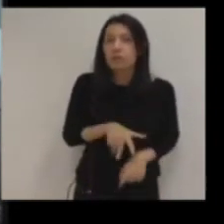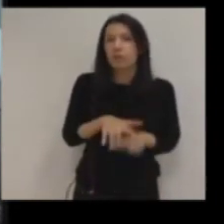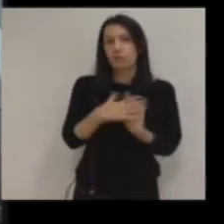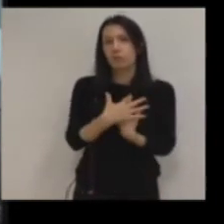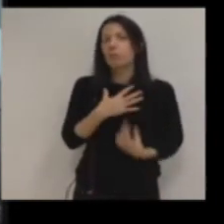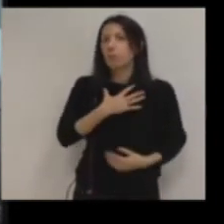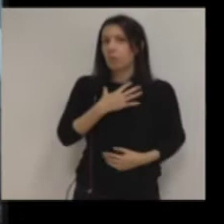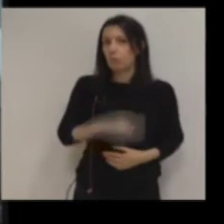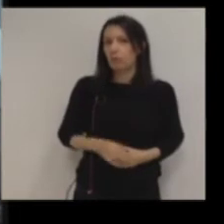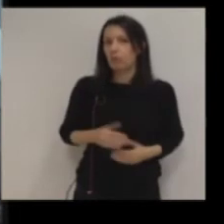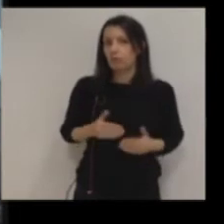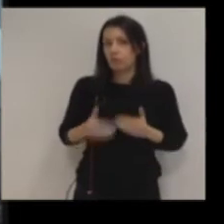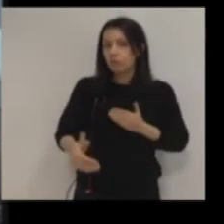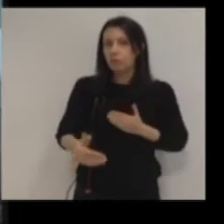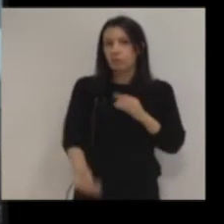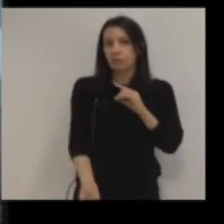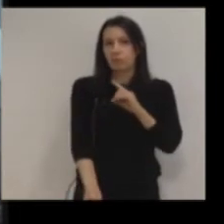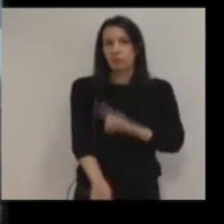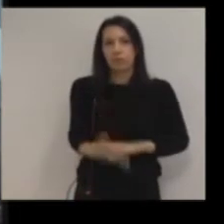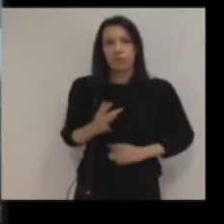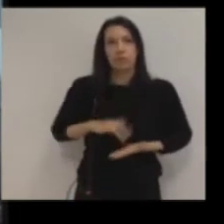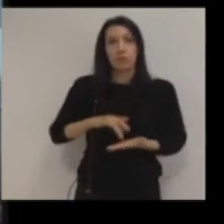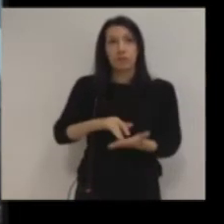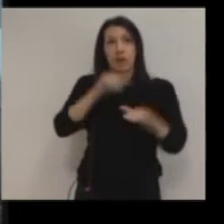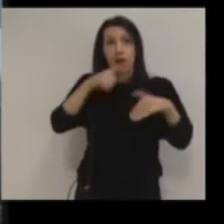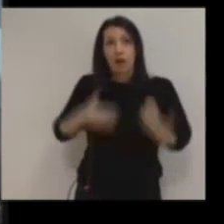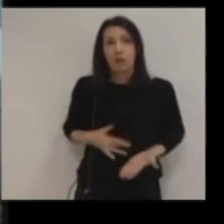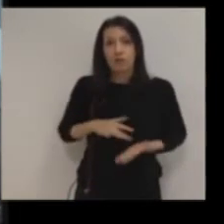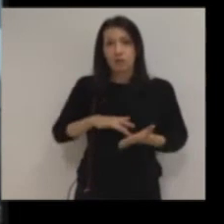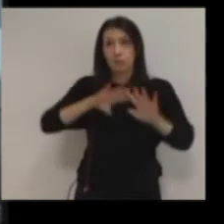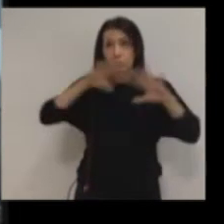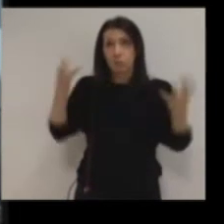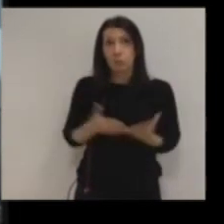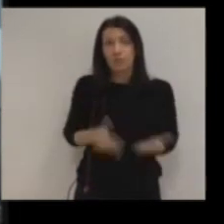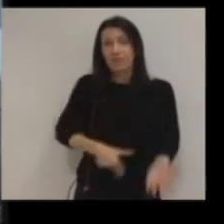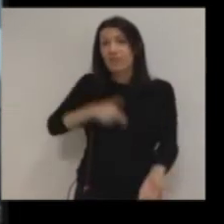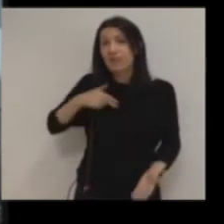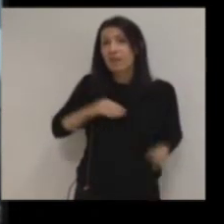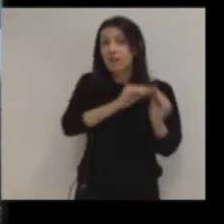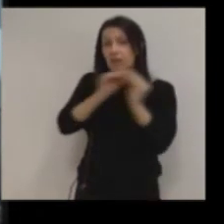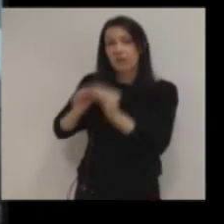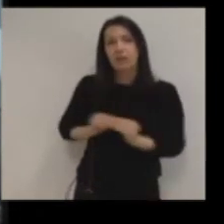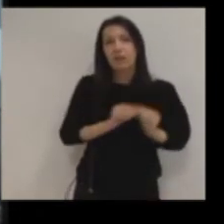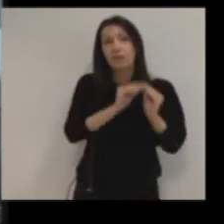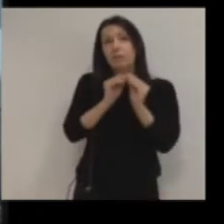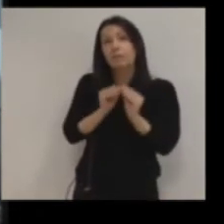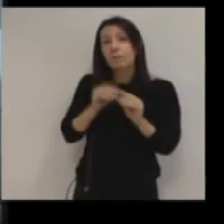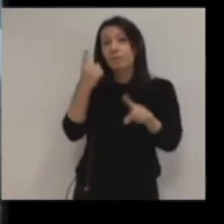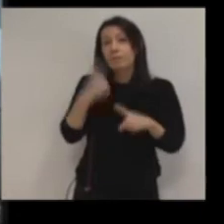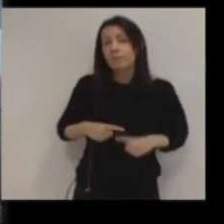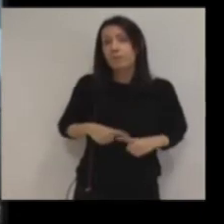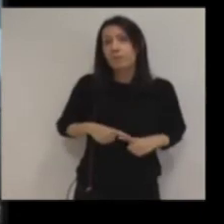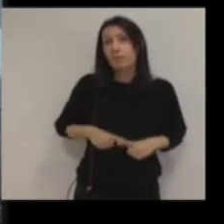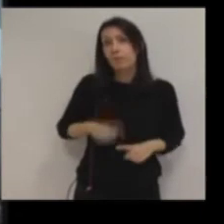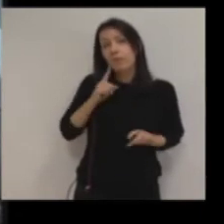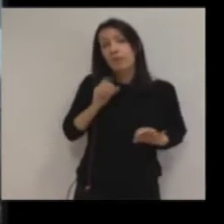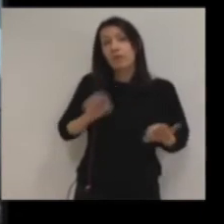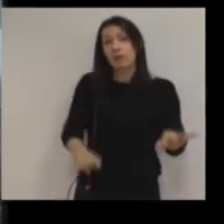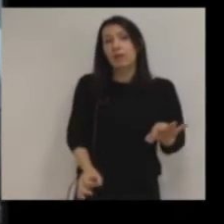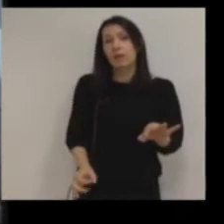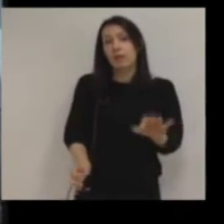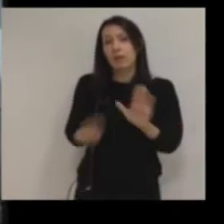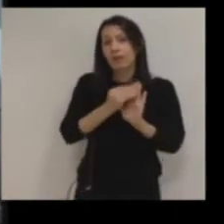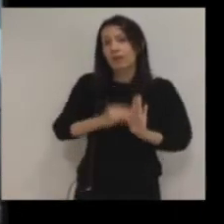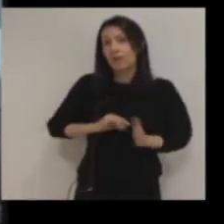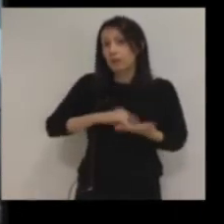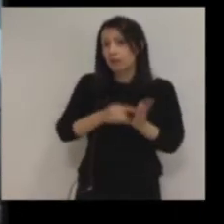dar y que, como vimos un mundo muy globalizado, muy general, los supuestos específicos no están en el sistema, y hay veces que